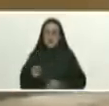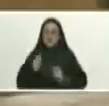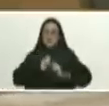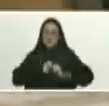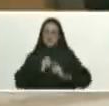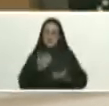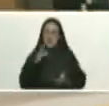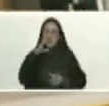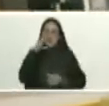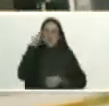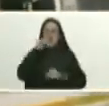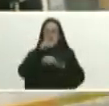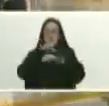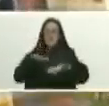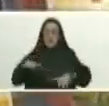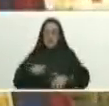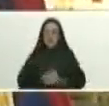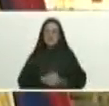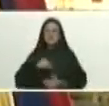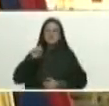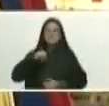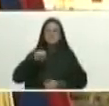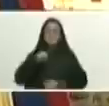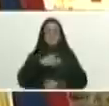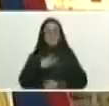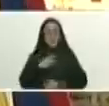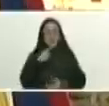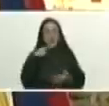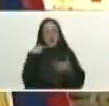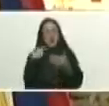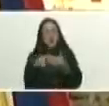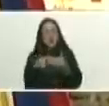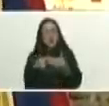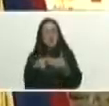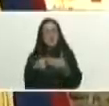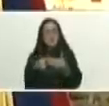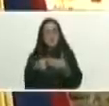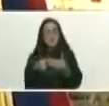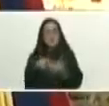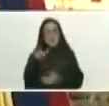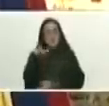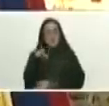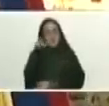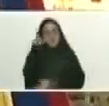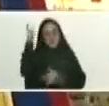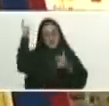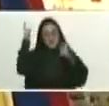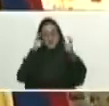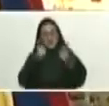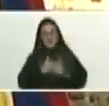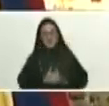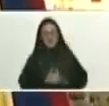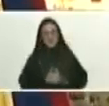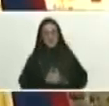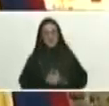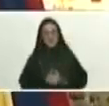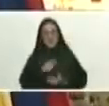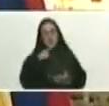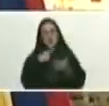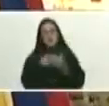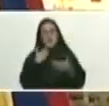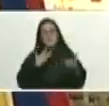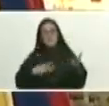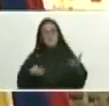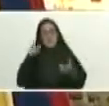lo multiplique. Así es, presidente, y por eso en el nombre del comandante Chávez, del presidente